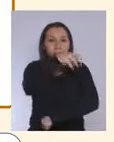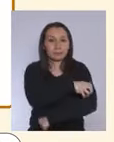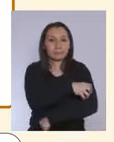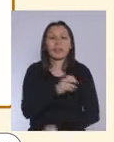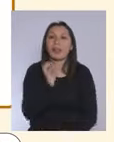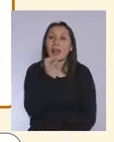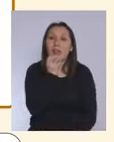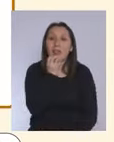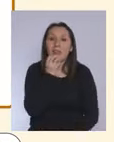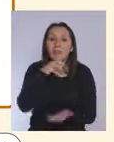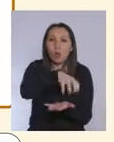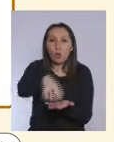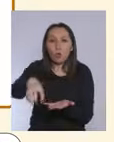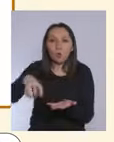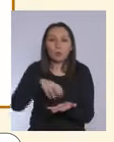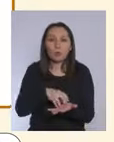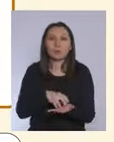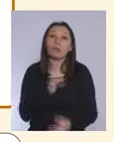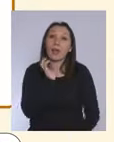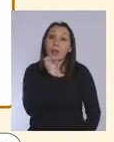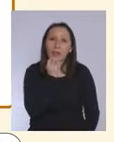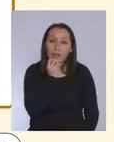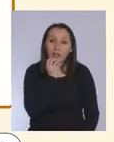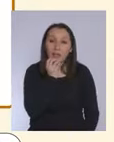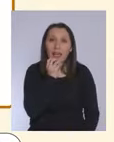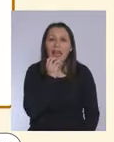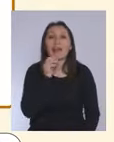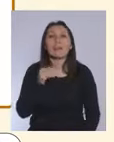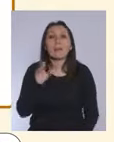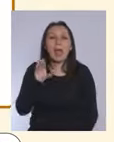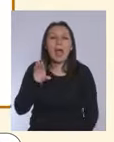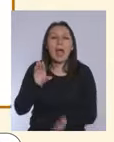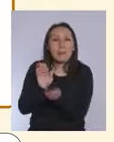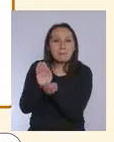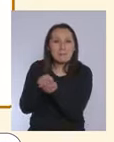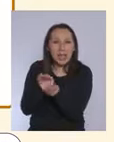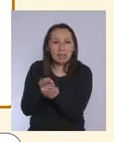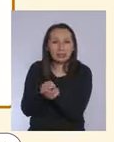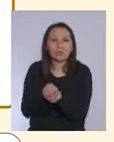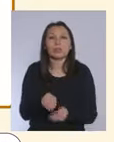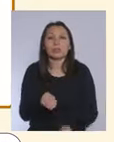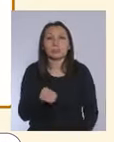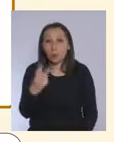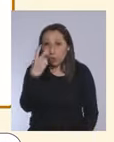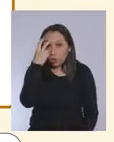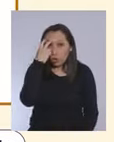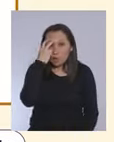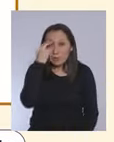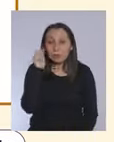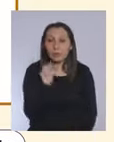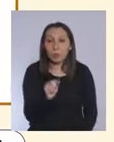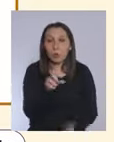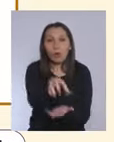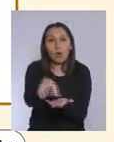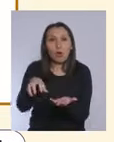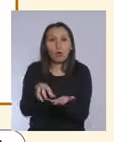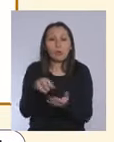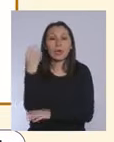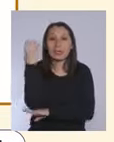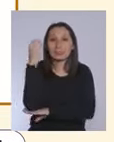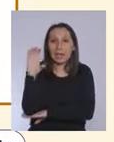las comunas de antofagasta y mejillones en la región de coquimbo las comunas de la